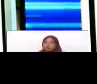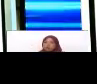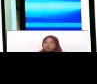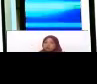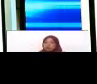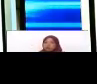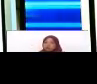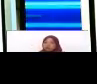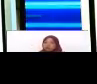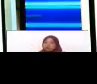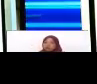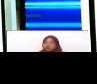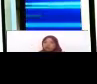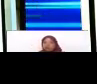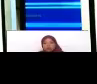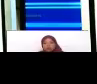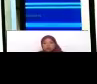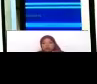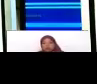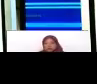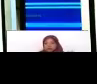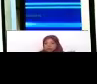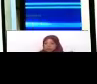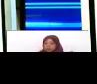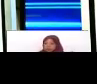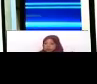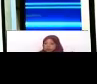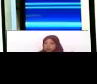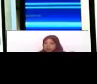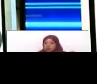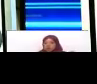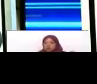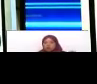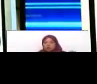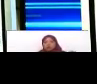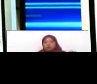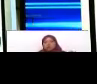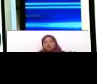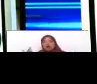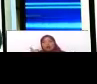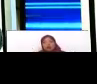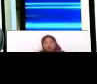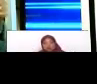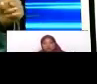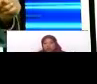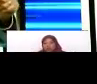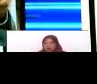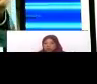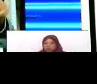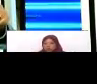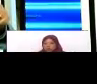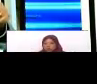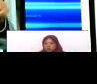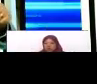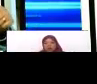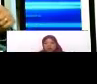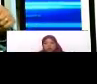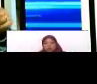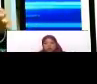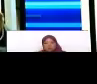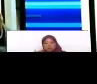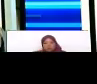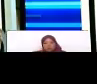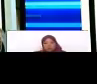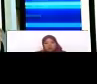le dije, ustedes, presidente de Guyana, a la corta o a la larga tendrá que sentarse en esta